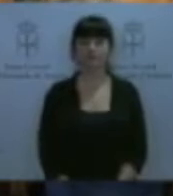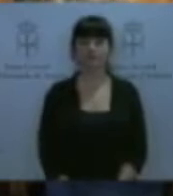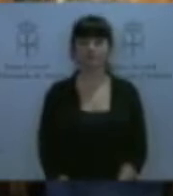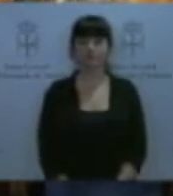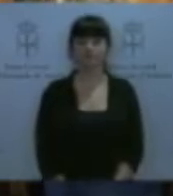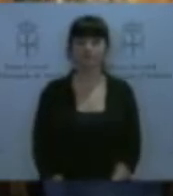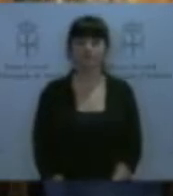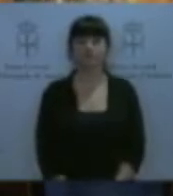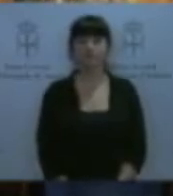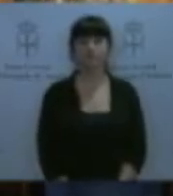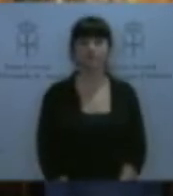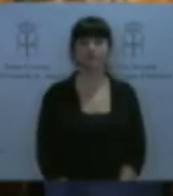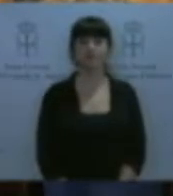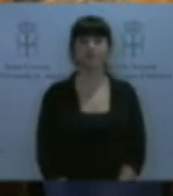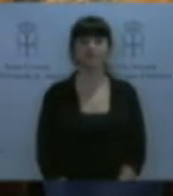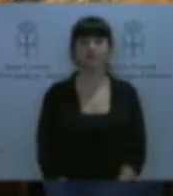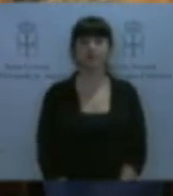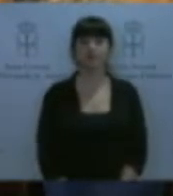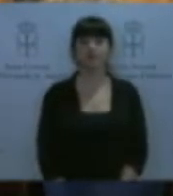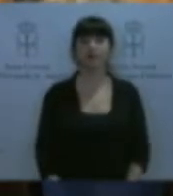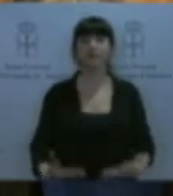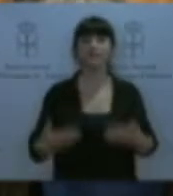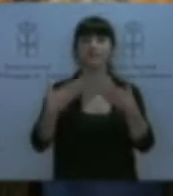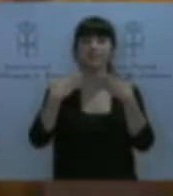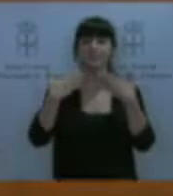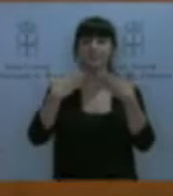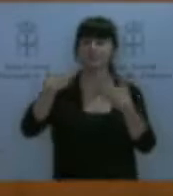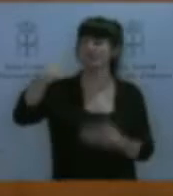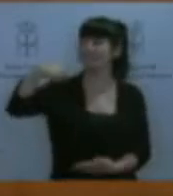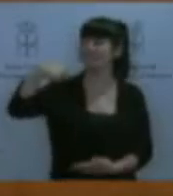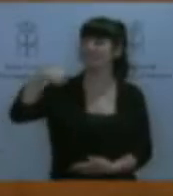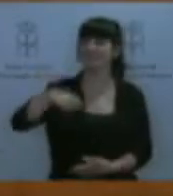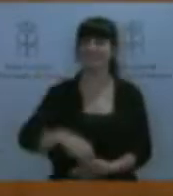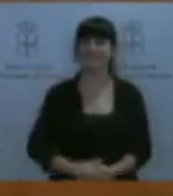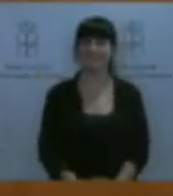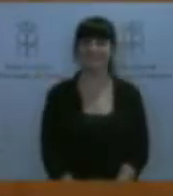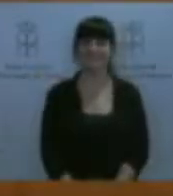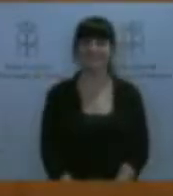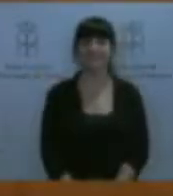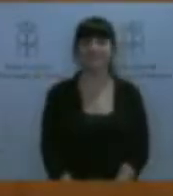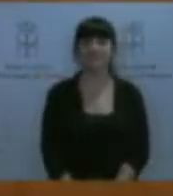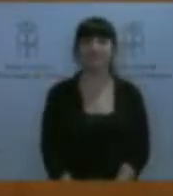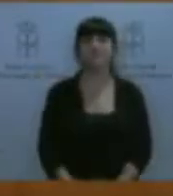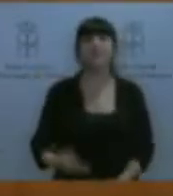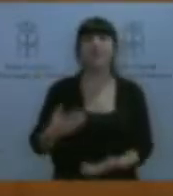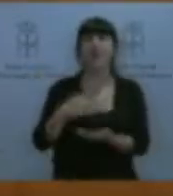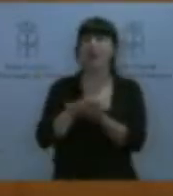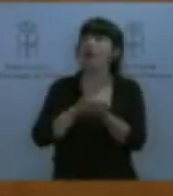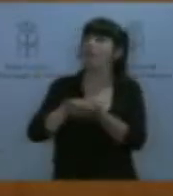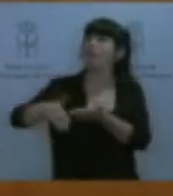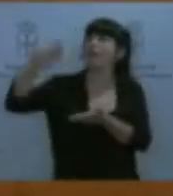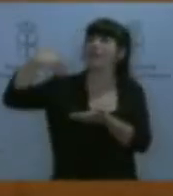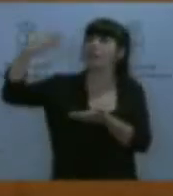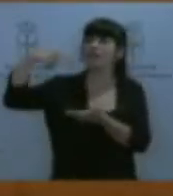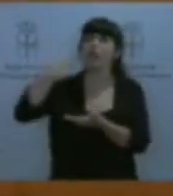Gracias, presidente. Se hablaba antes del pasado. Decía un novelista inglés que el pasado es